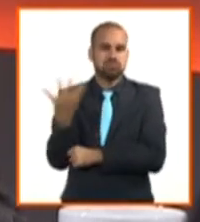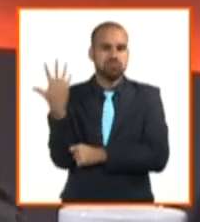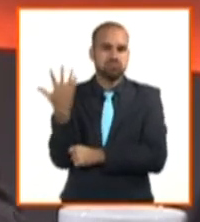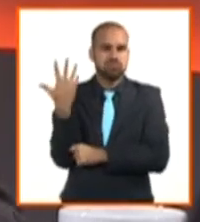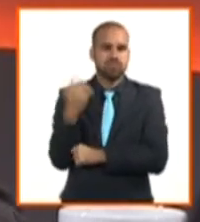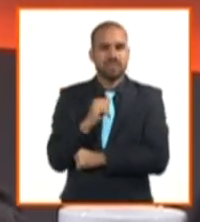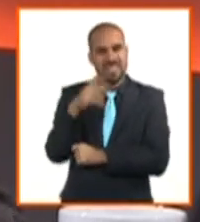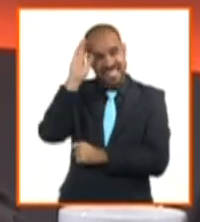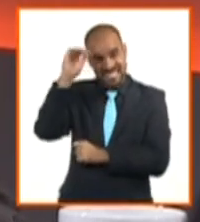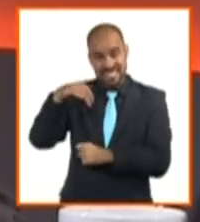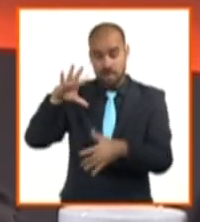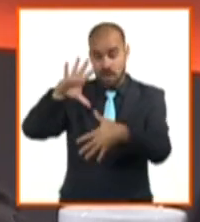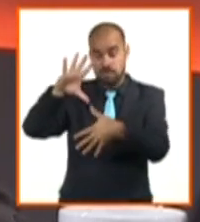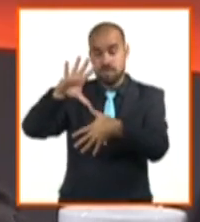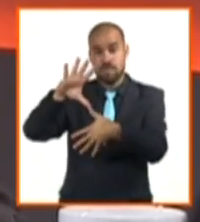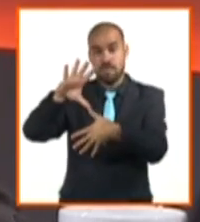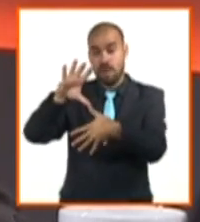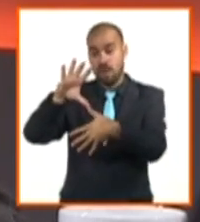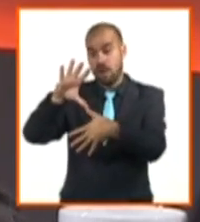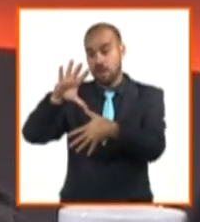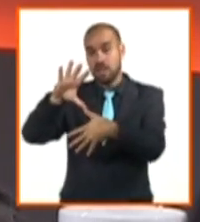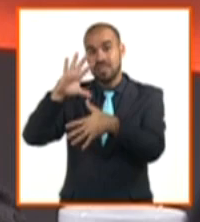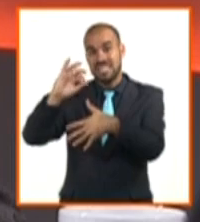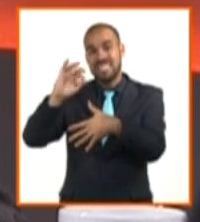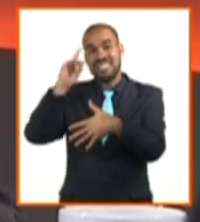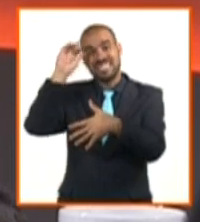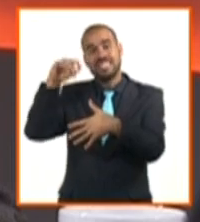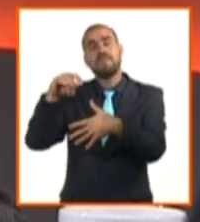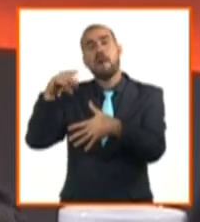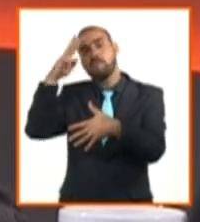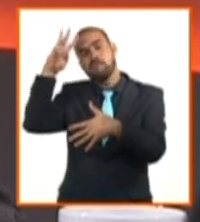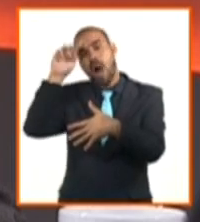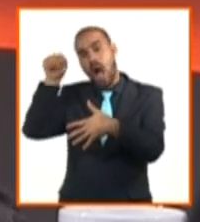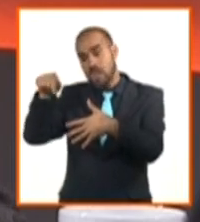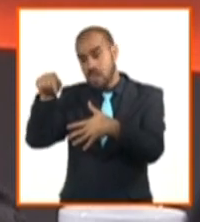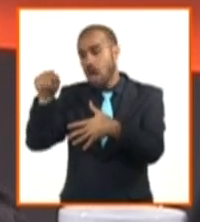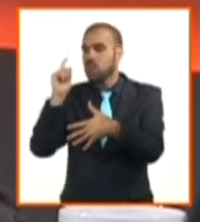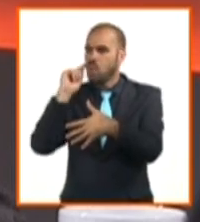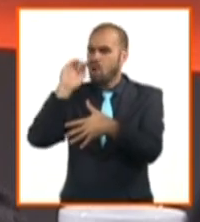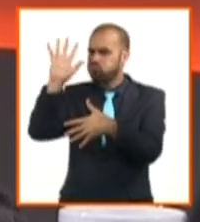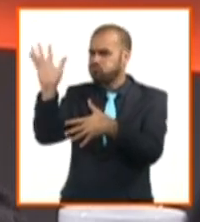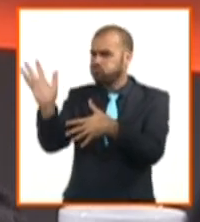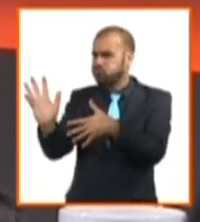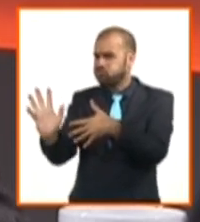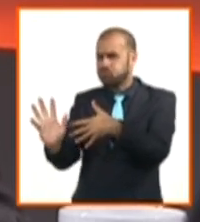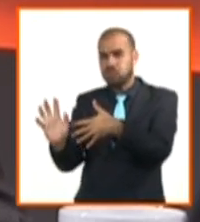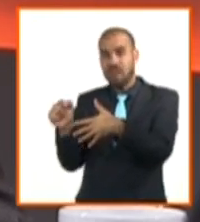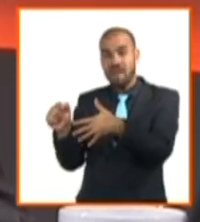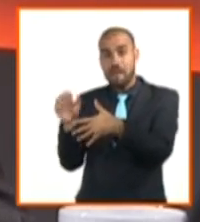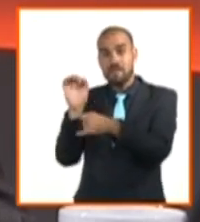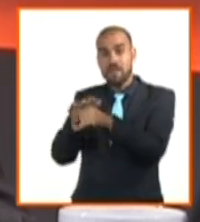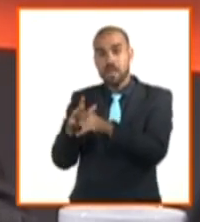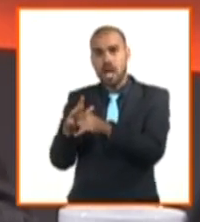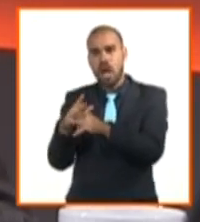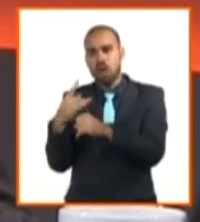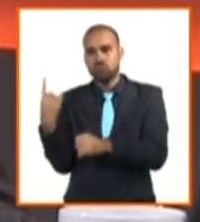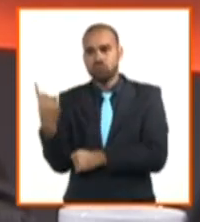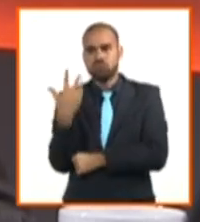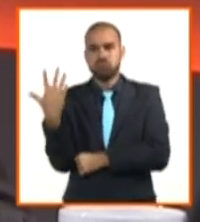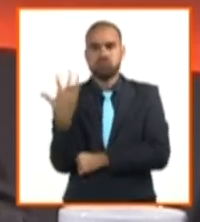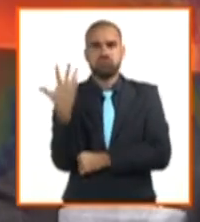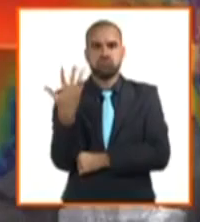cruza el istmo de tehuantepec y ocasiona gran daño como categoría 2 pero se disipa